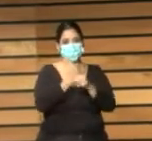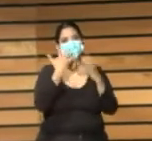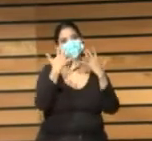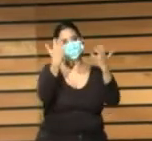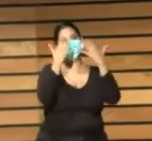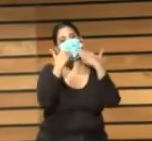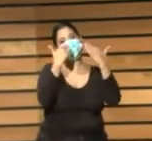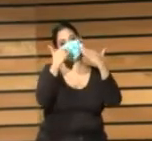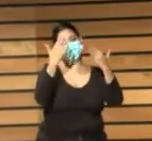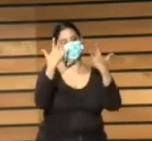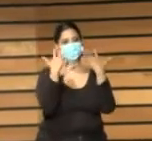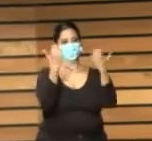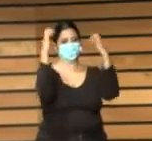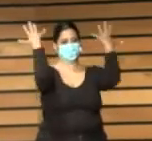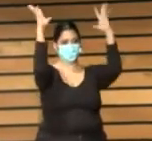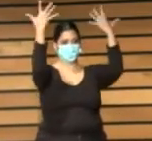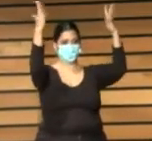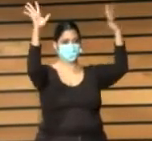gracias.